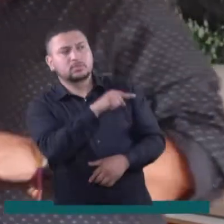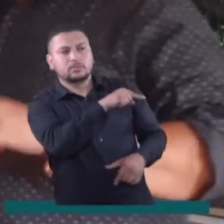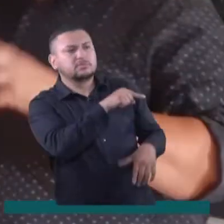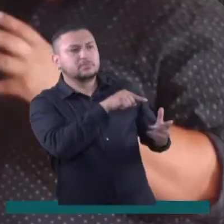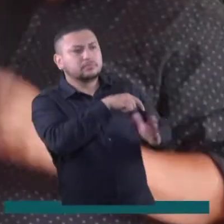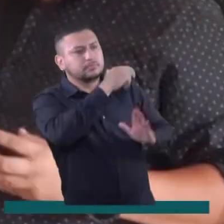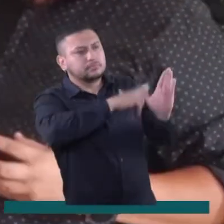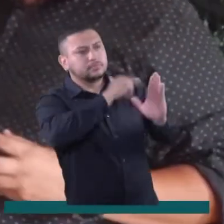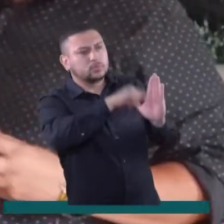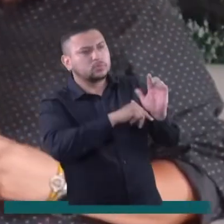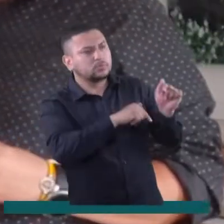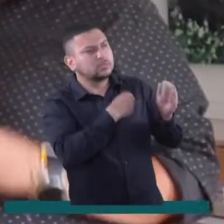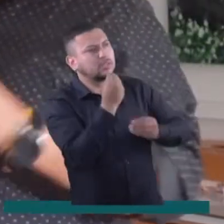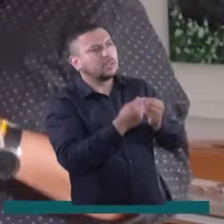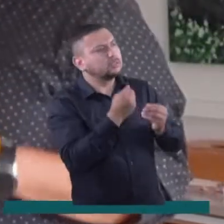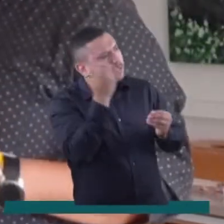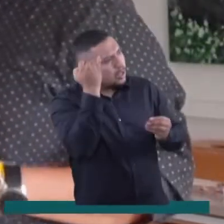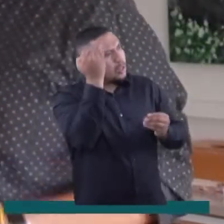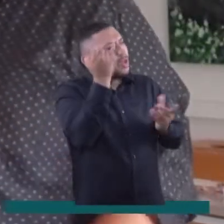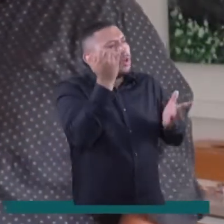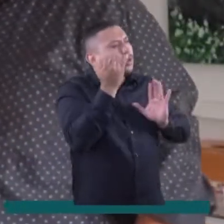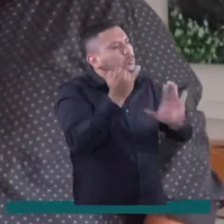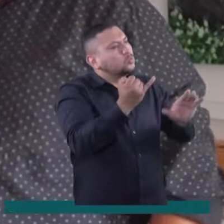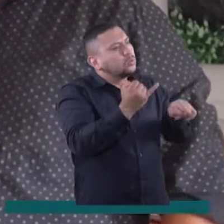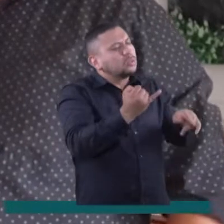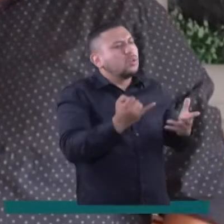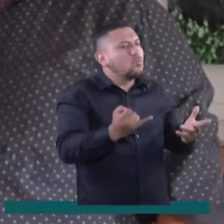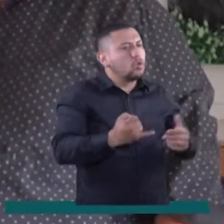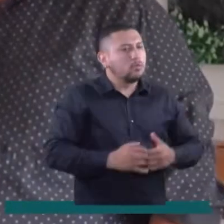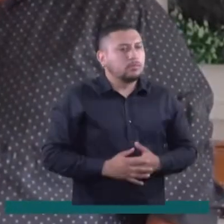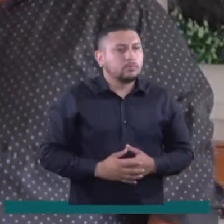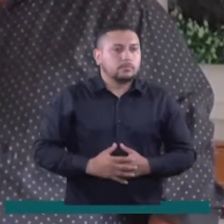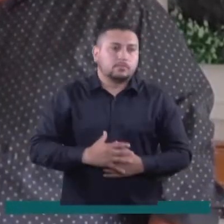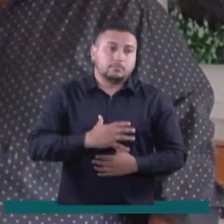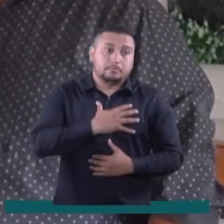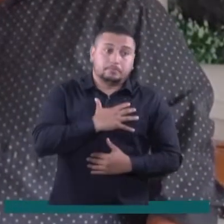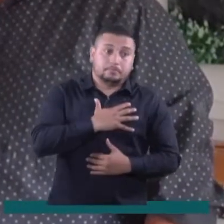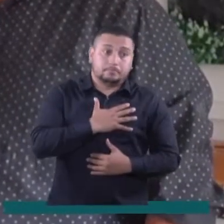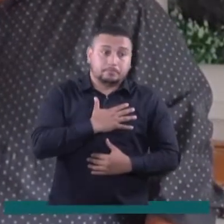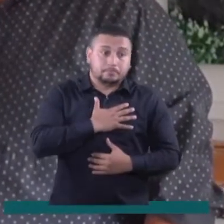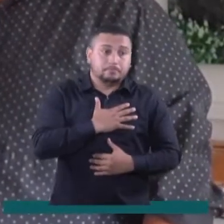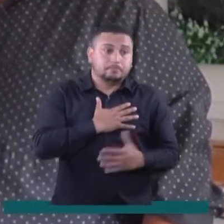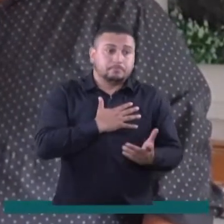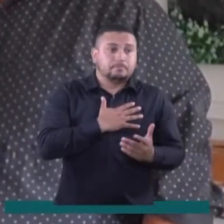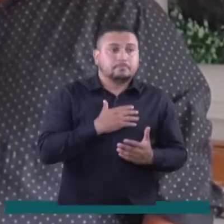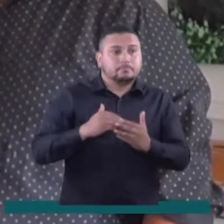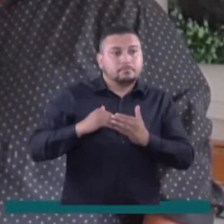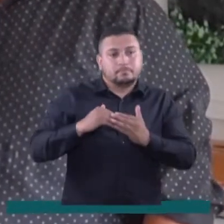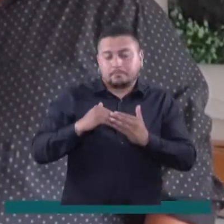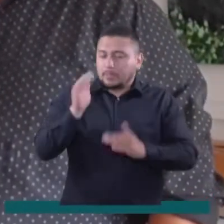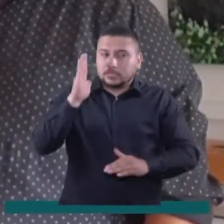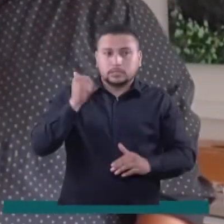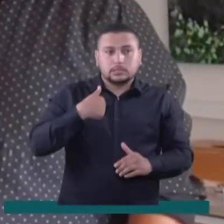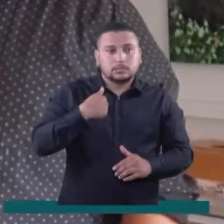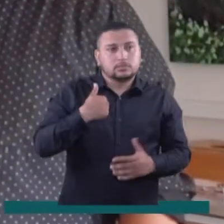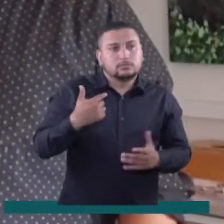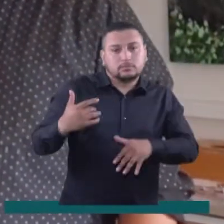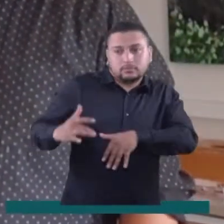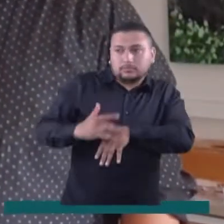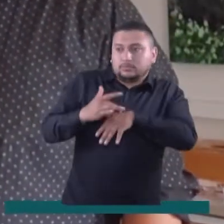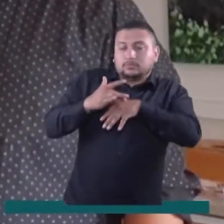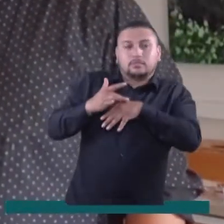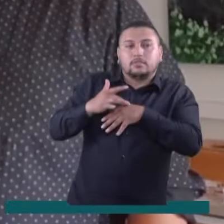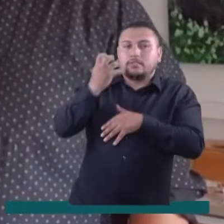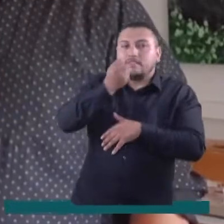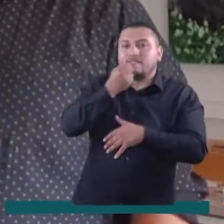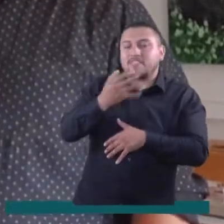pinturas? ¿Cuál es la motivación que tiene para pintar? Bueno, para mí yo creo que la principal motivación viene siendo la